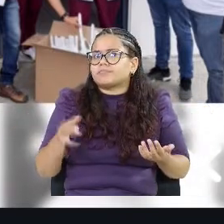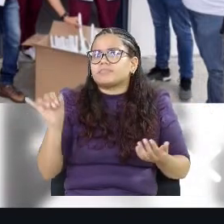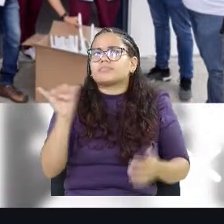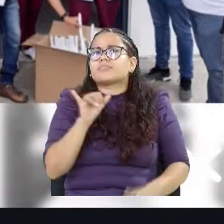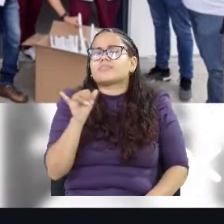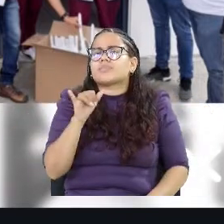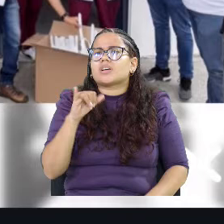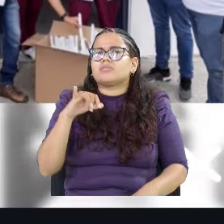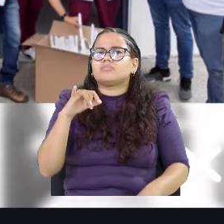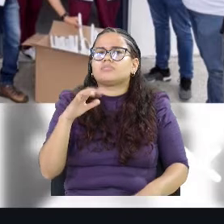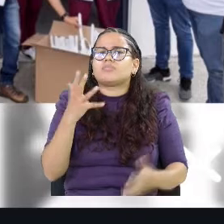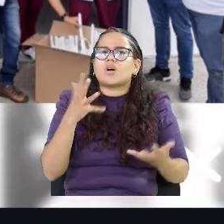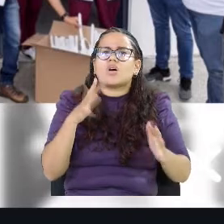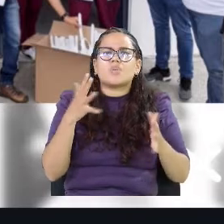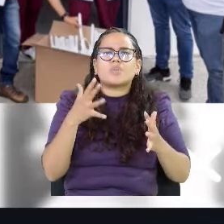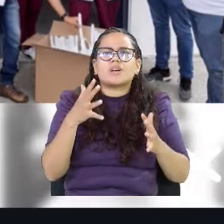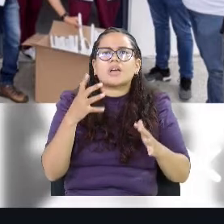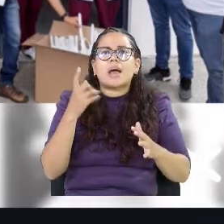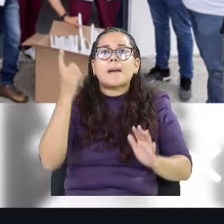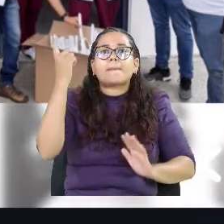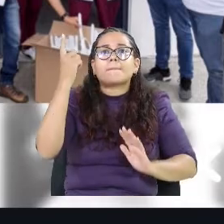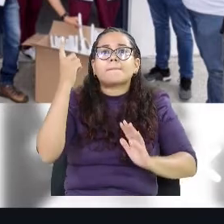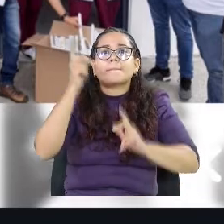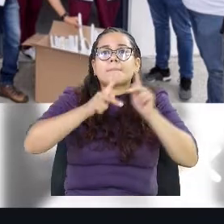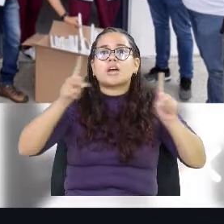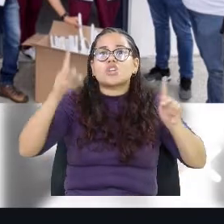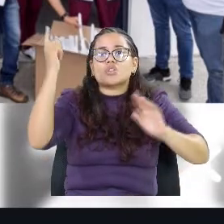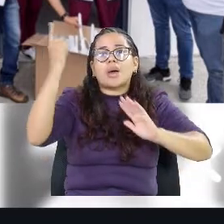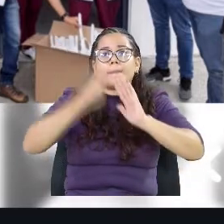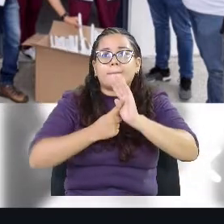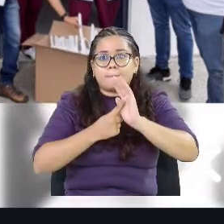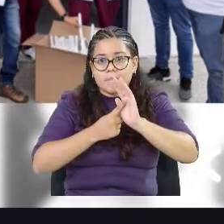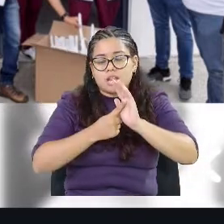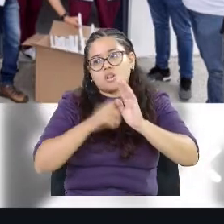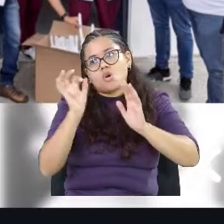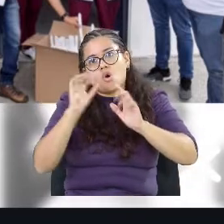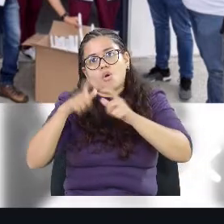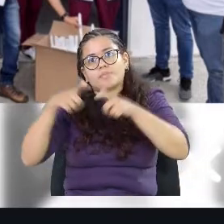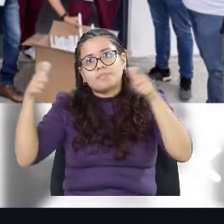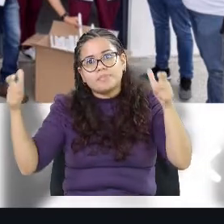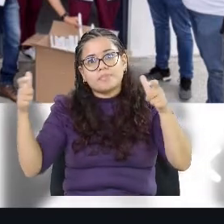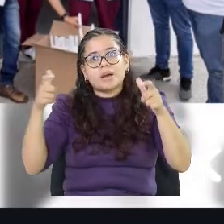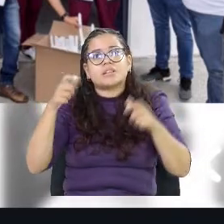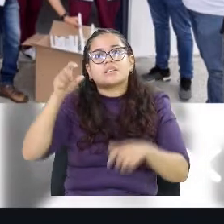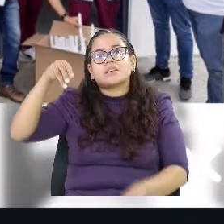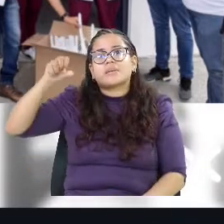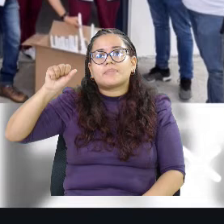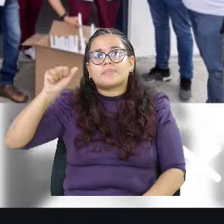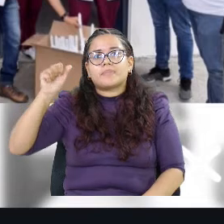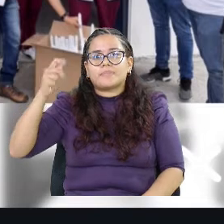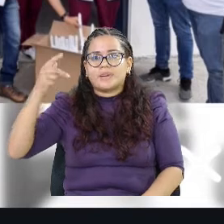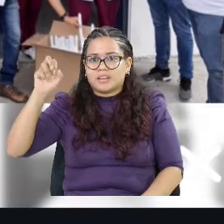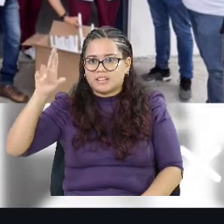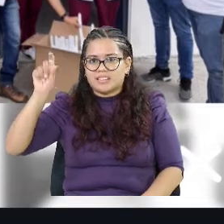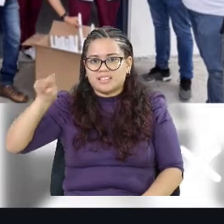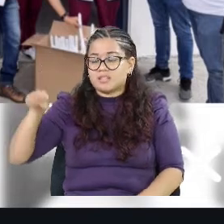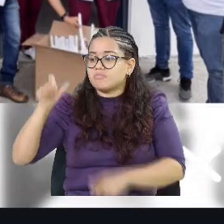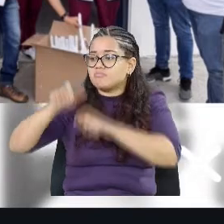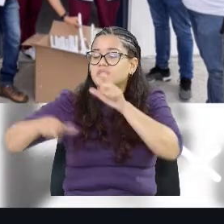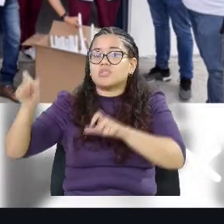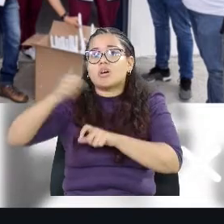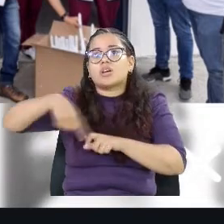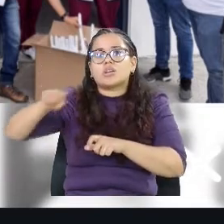hubo alrededor de casi 1000 personas o más de makers que se reunieron bajo esta causa,